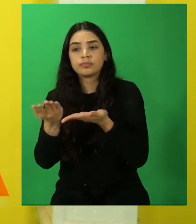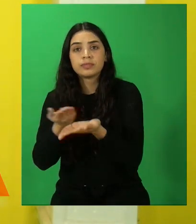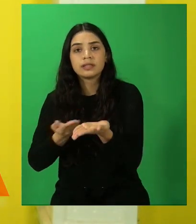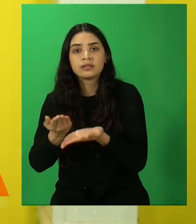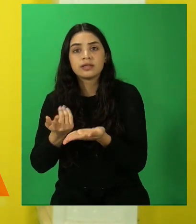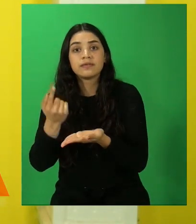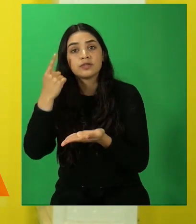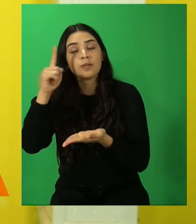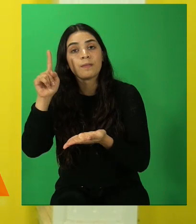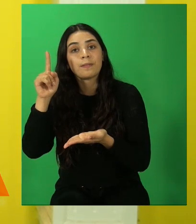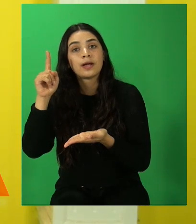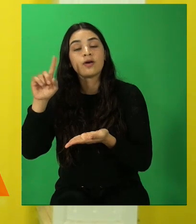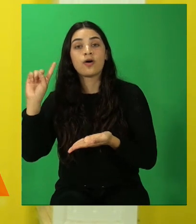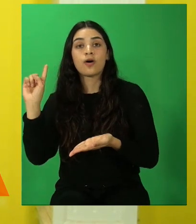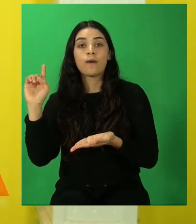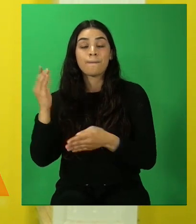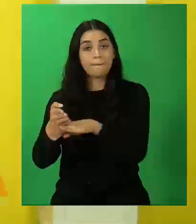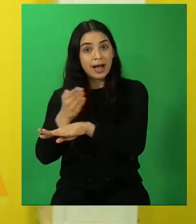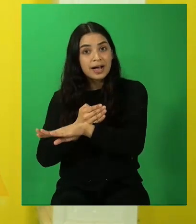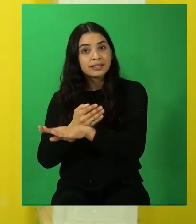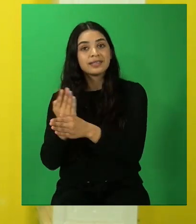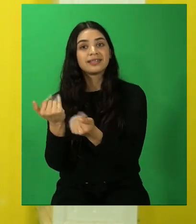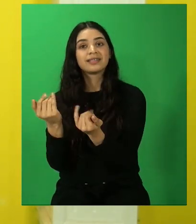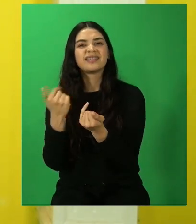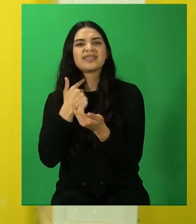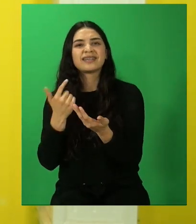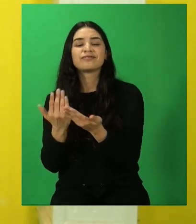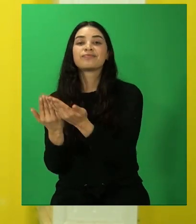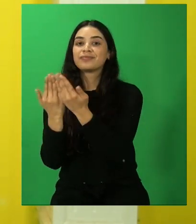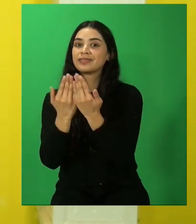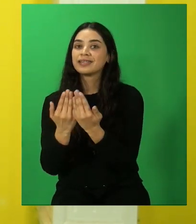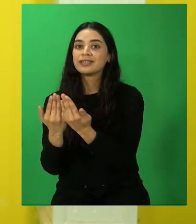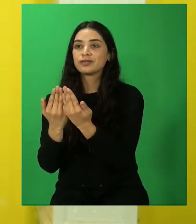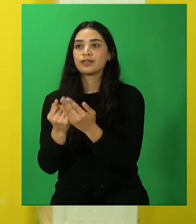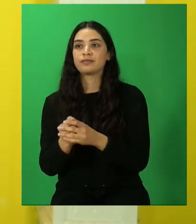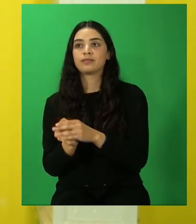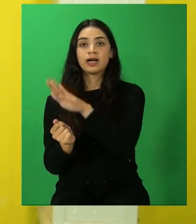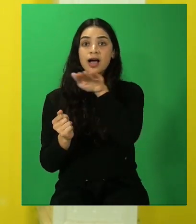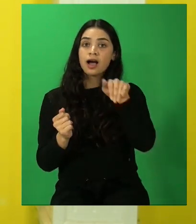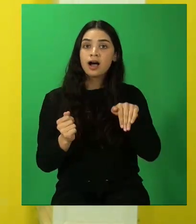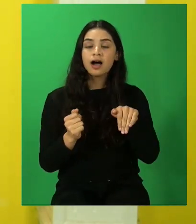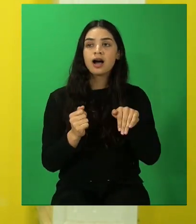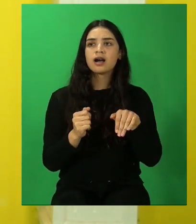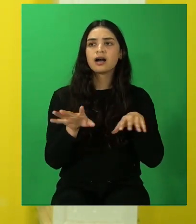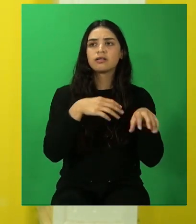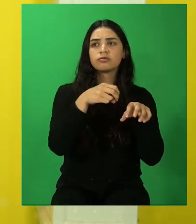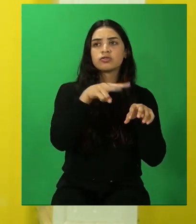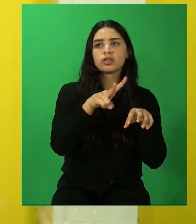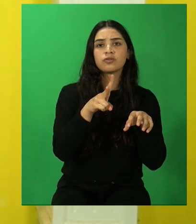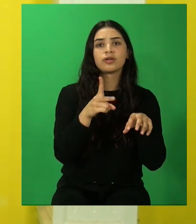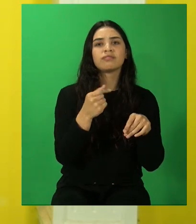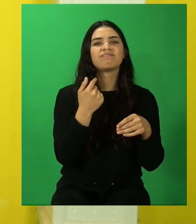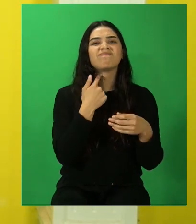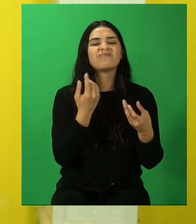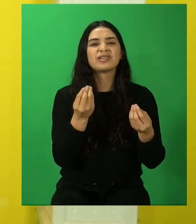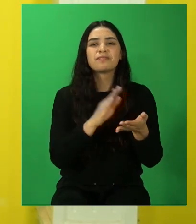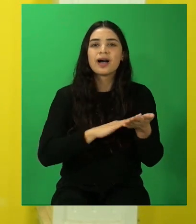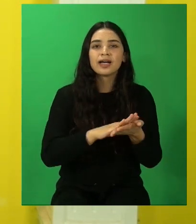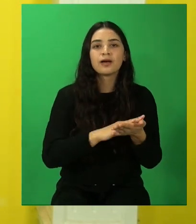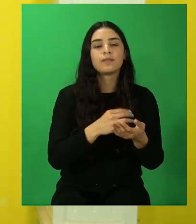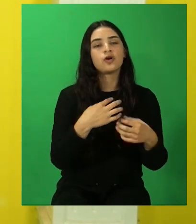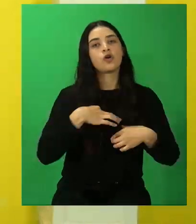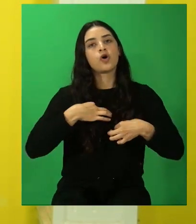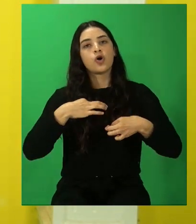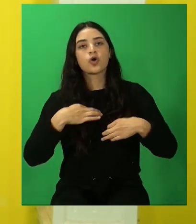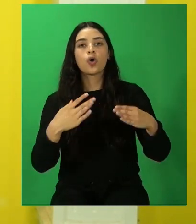Vamos a dar ejemplos de bienes. El ejemplo, la comida, la ropa, el auto, el computador, el celular, la casa,